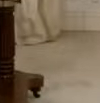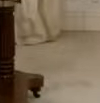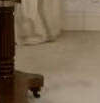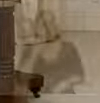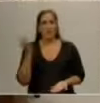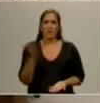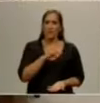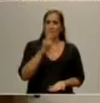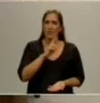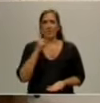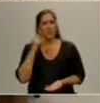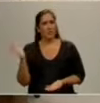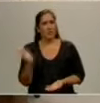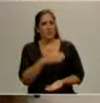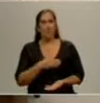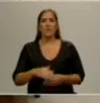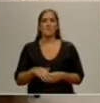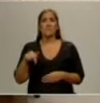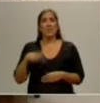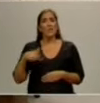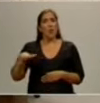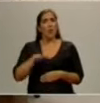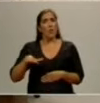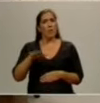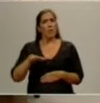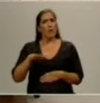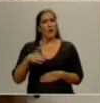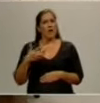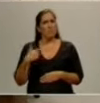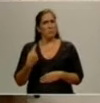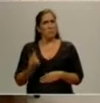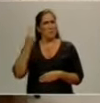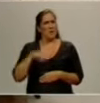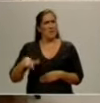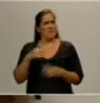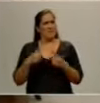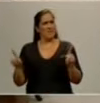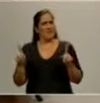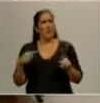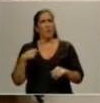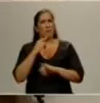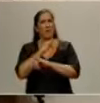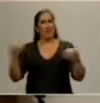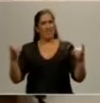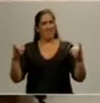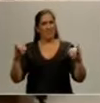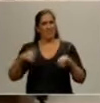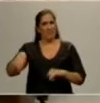todas. Este es un lugar y una posición un tanto inusual para comunicarme con ustedes, pero